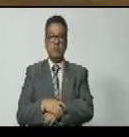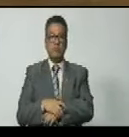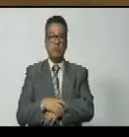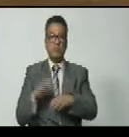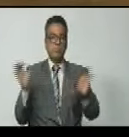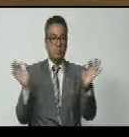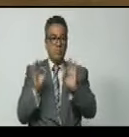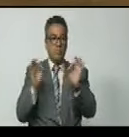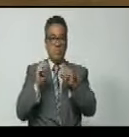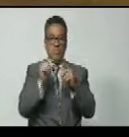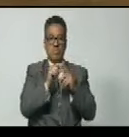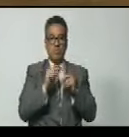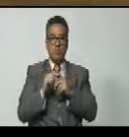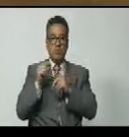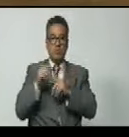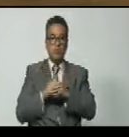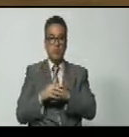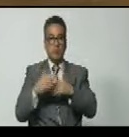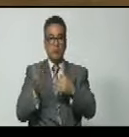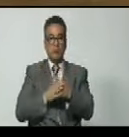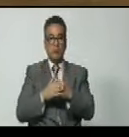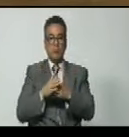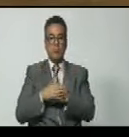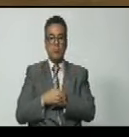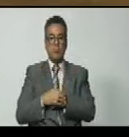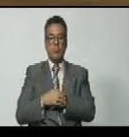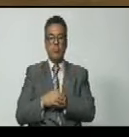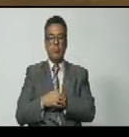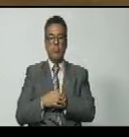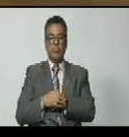Nadie más anotando el derecho de palabra. Se va a cerrar.